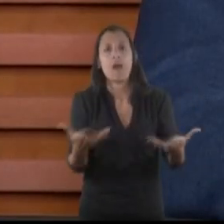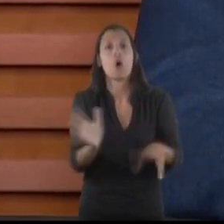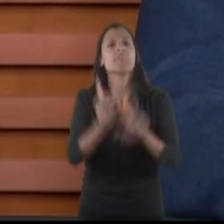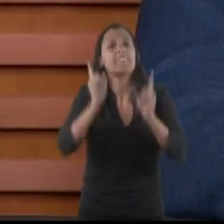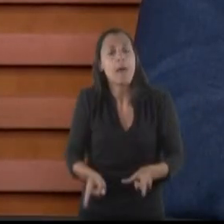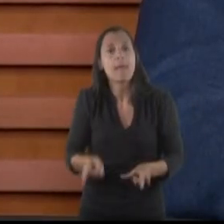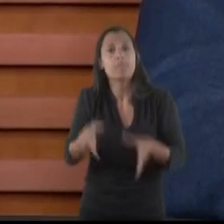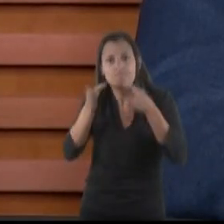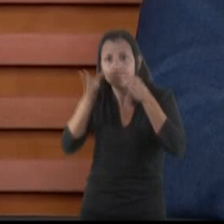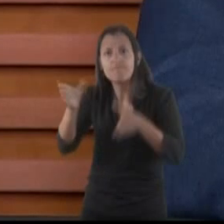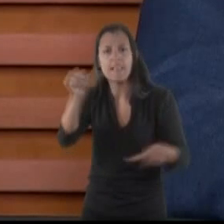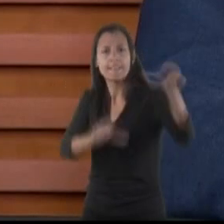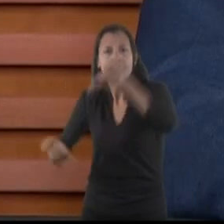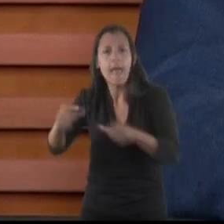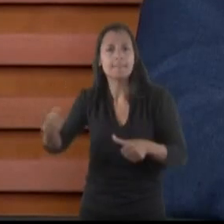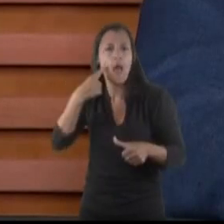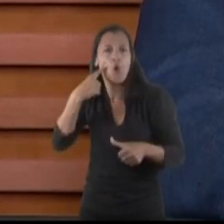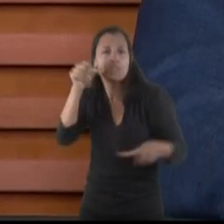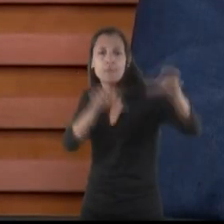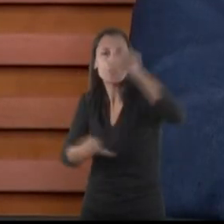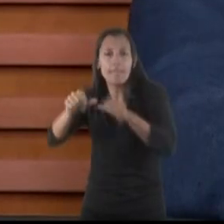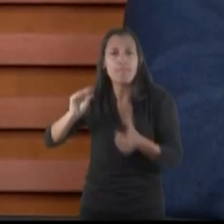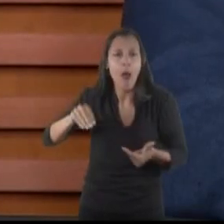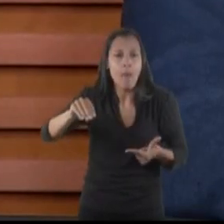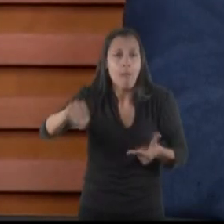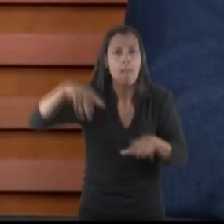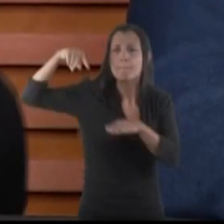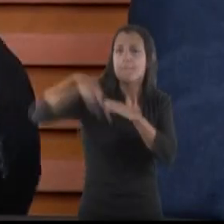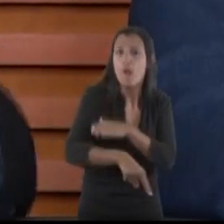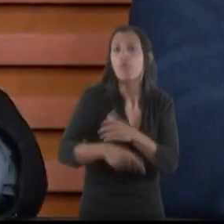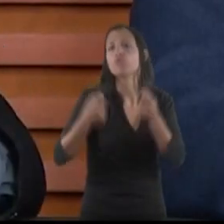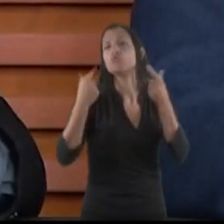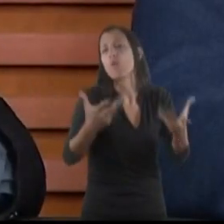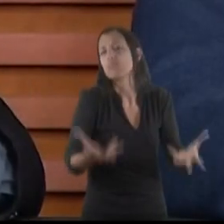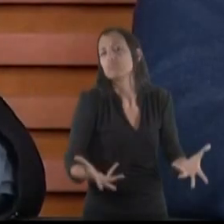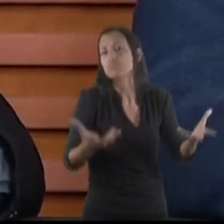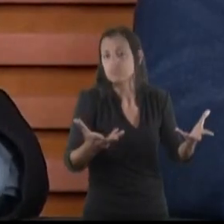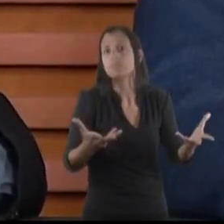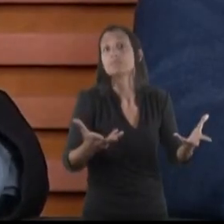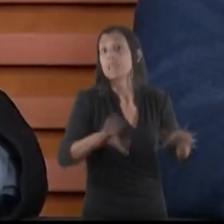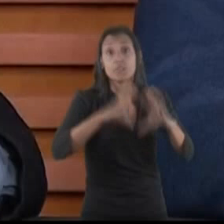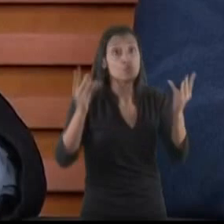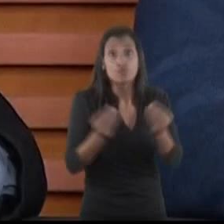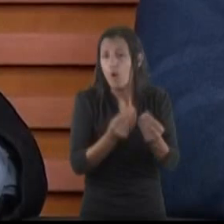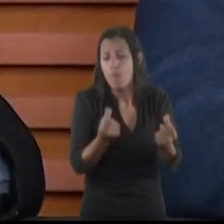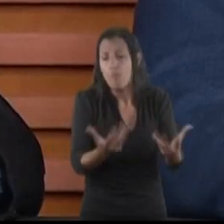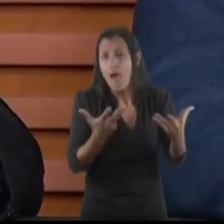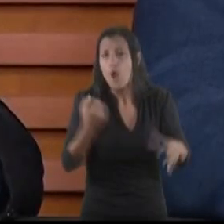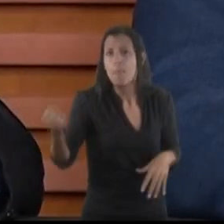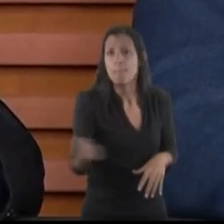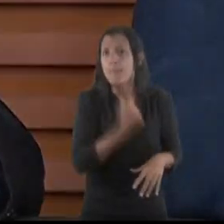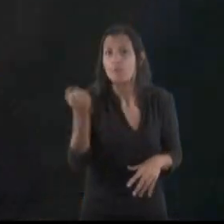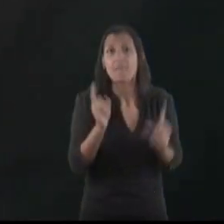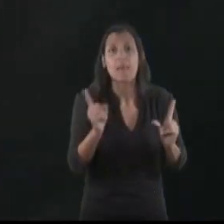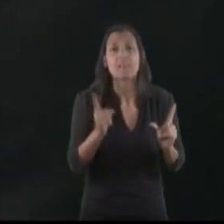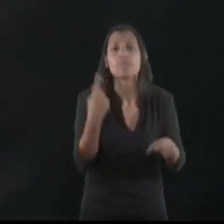la ciencia y el conocimiento científico para agregarle valor y poner en valor esas materias